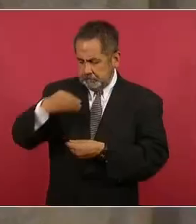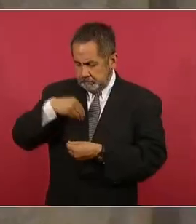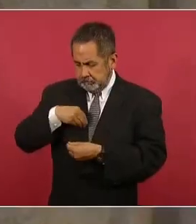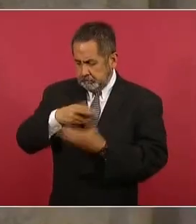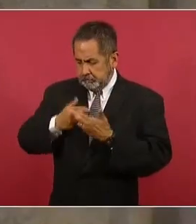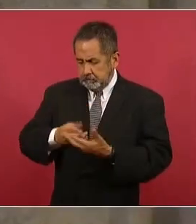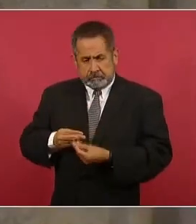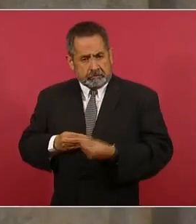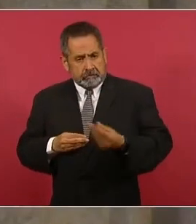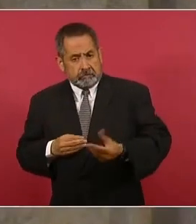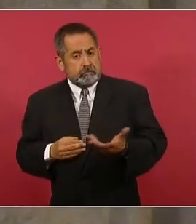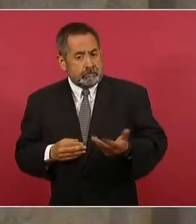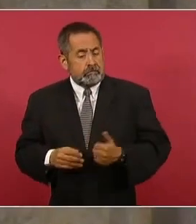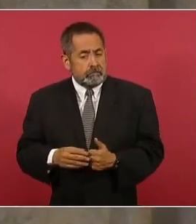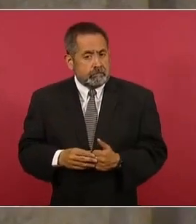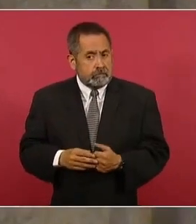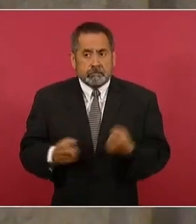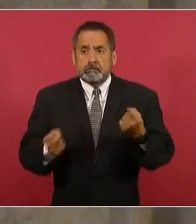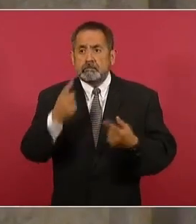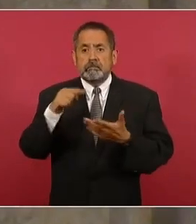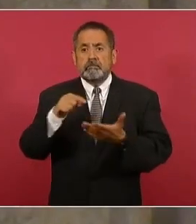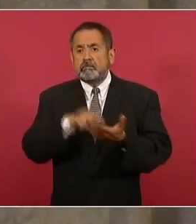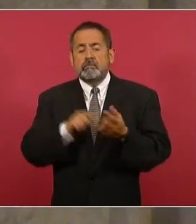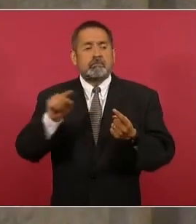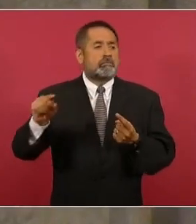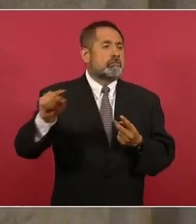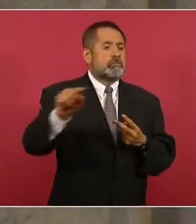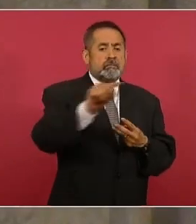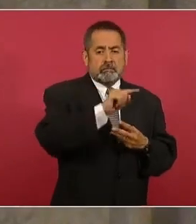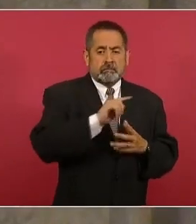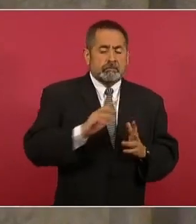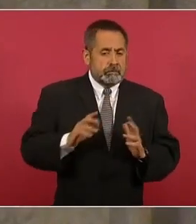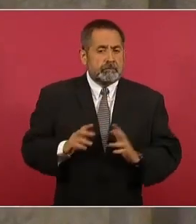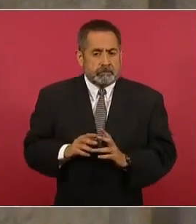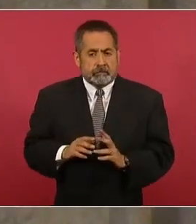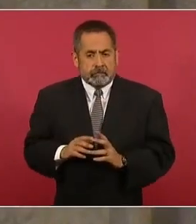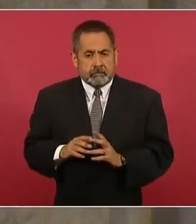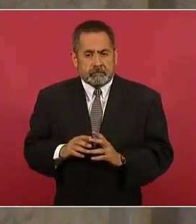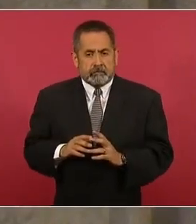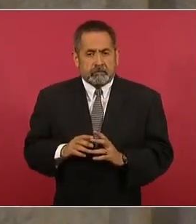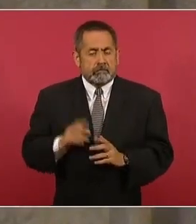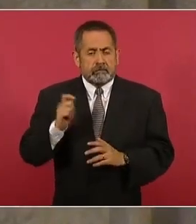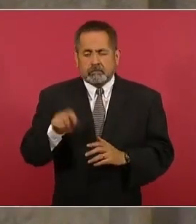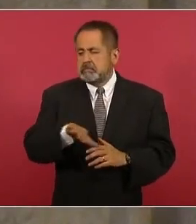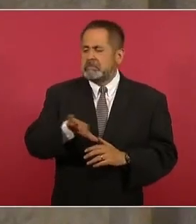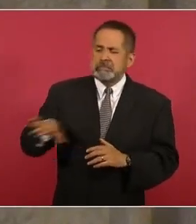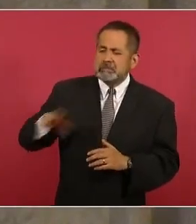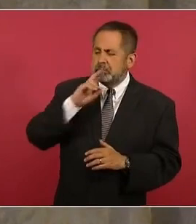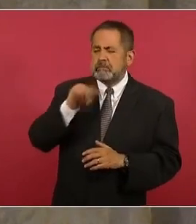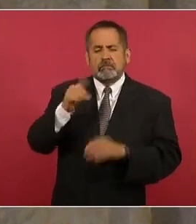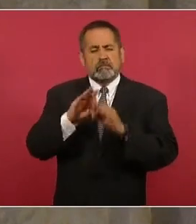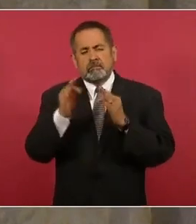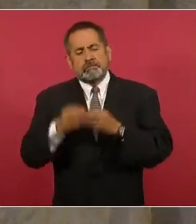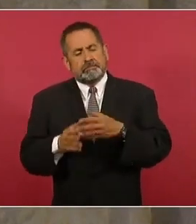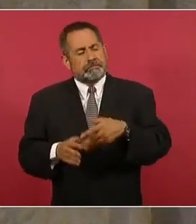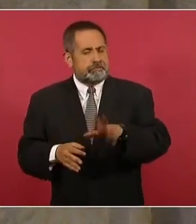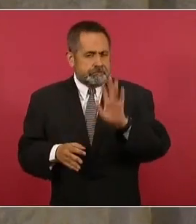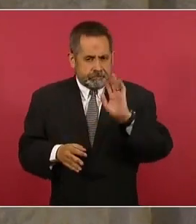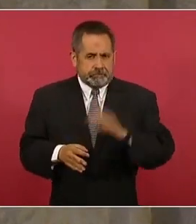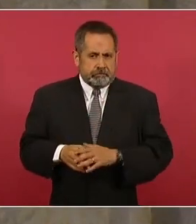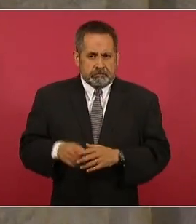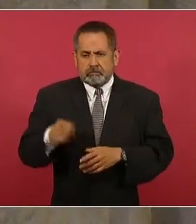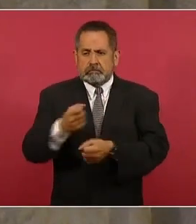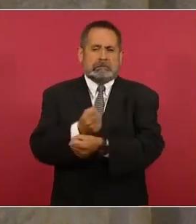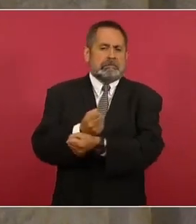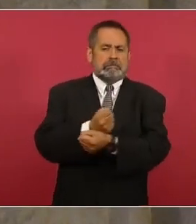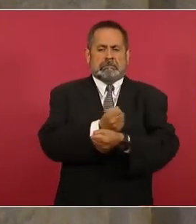En algunas partes sí lo hacen a un lado y establecen la